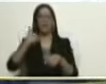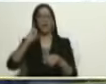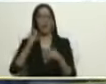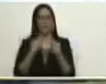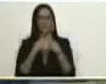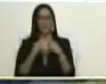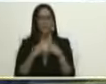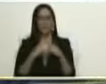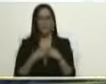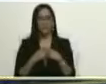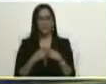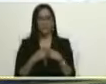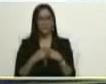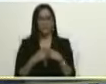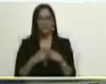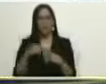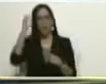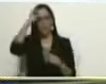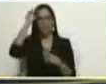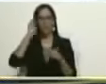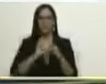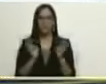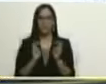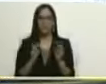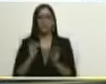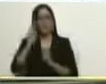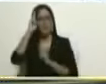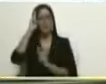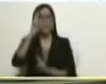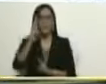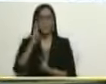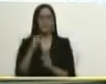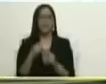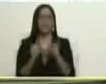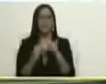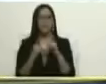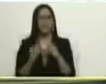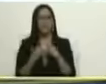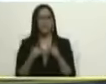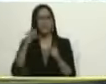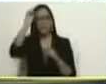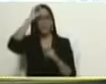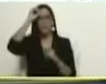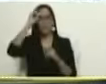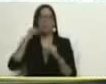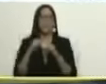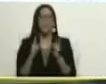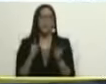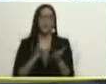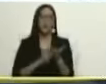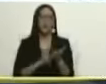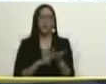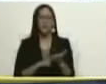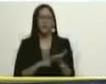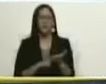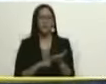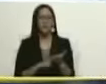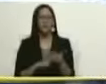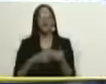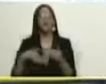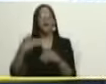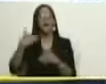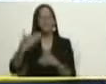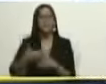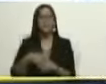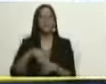opiniones sobre este tema. Respetamos la diversidad de opinión, pero lo cierto es que van más de